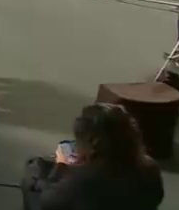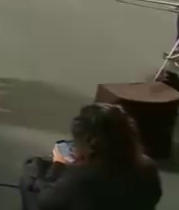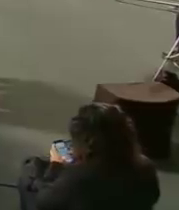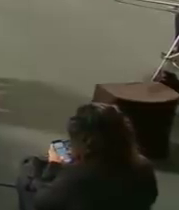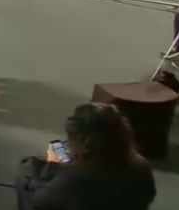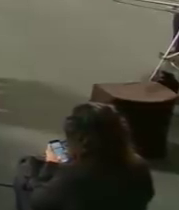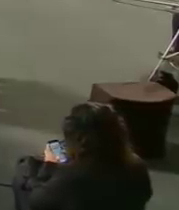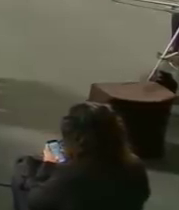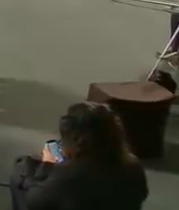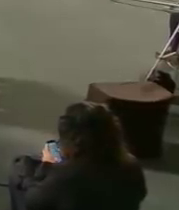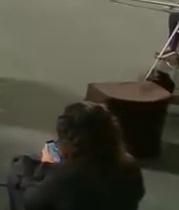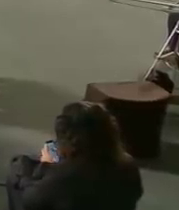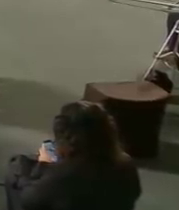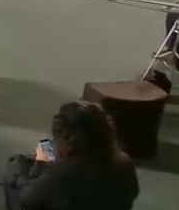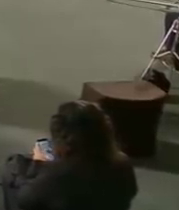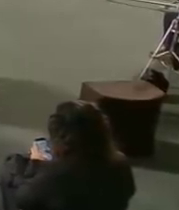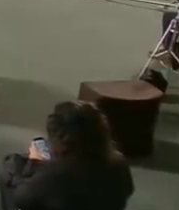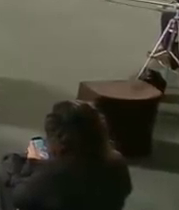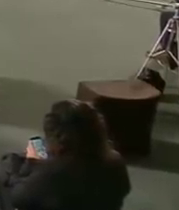ver,